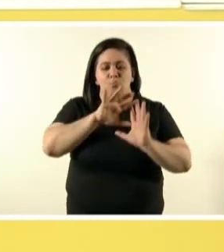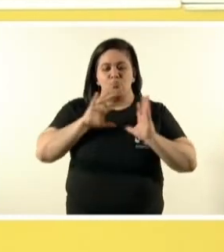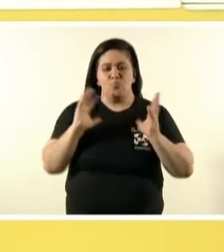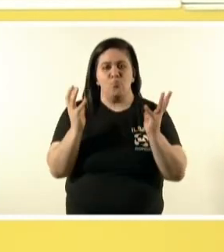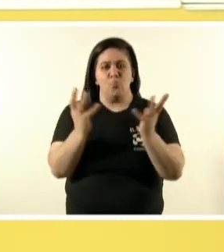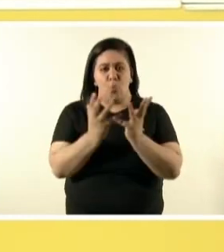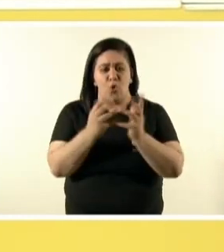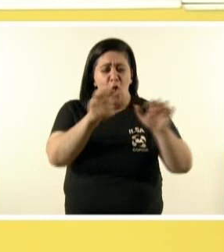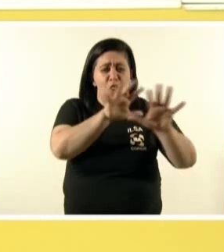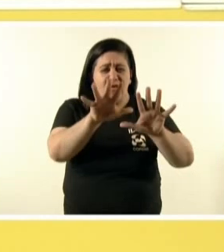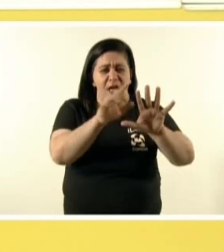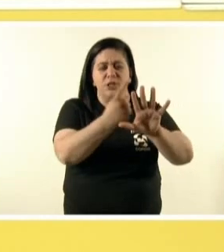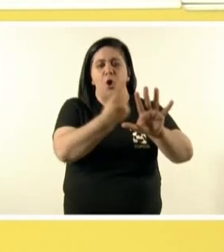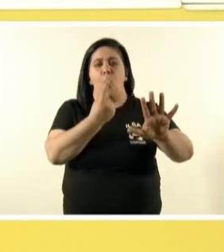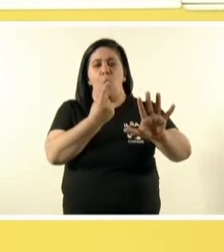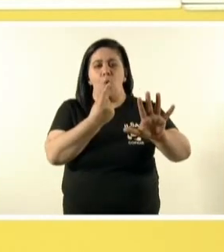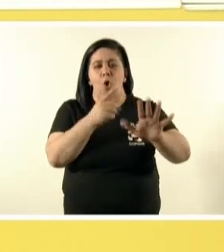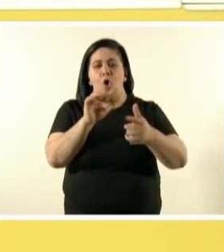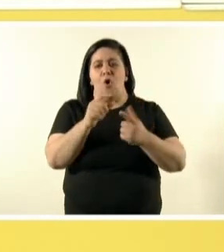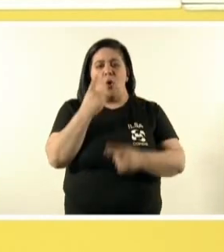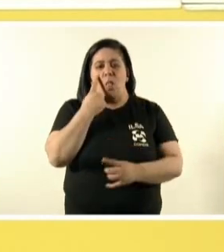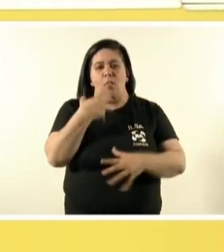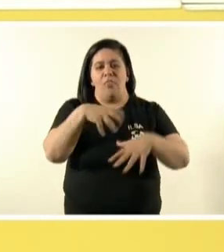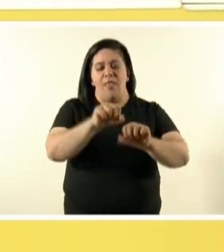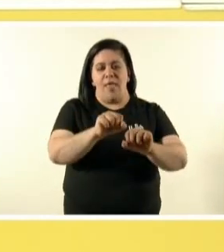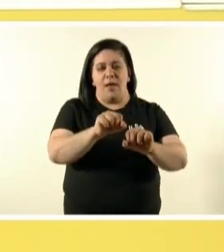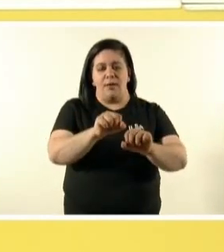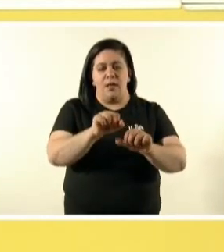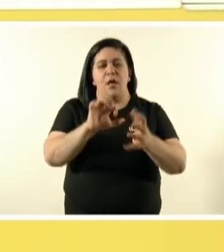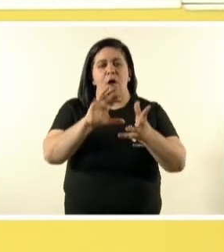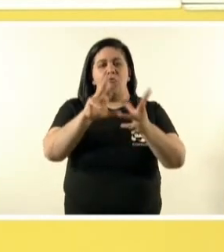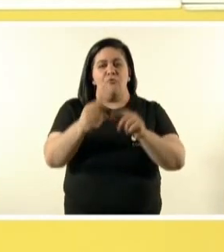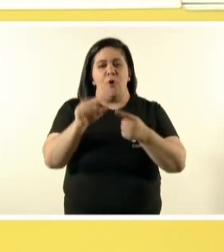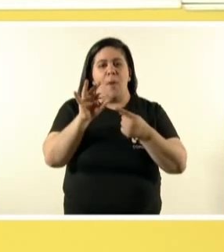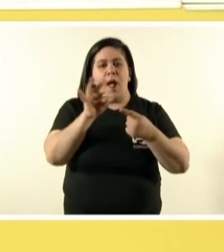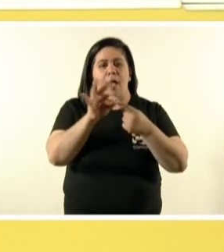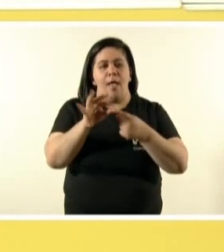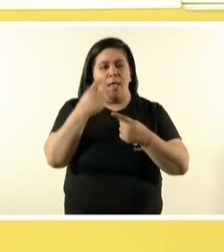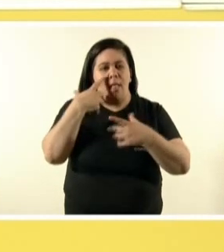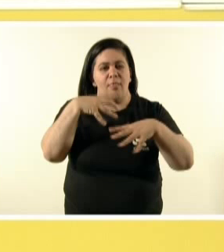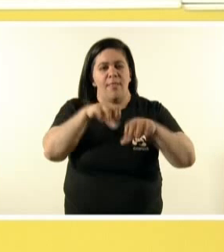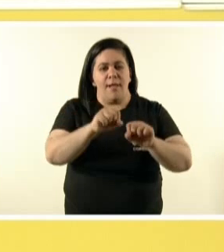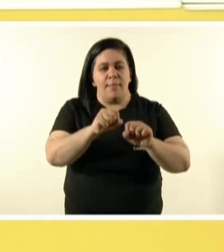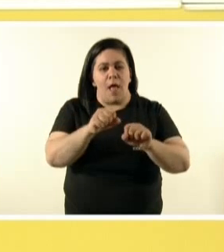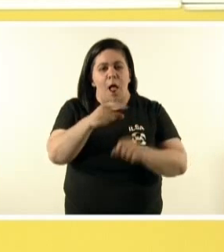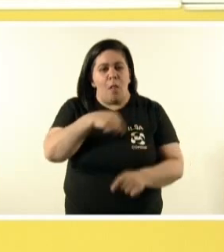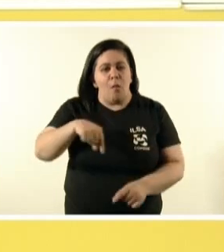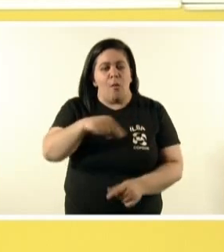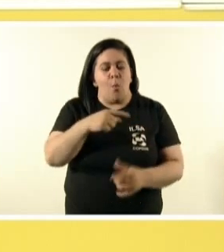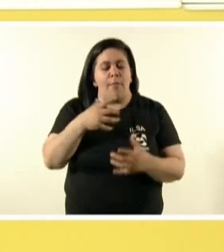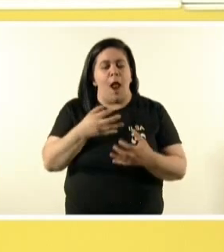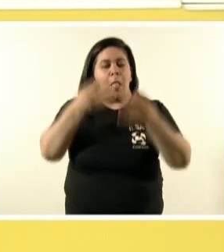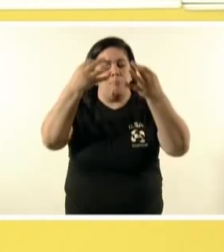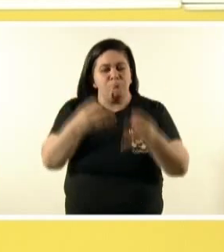10. Esto muestra que nuestra estrategia sanitaria de detección ha sido muy precisa.